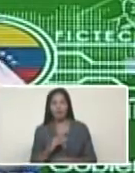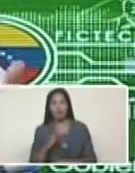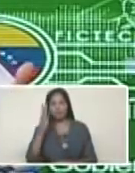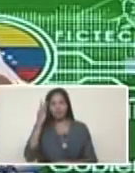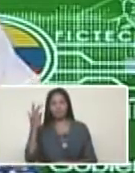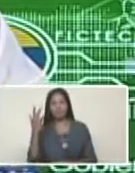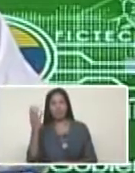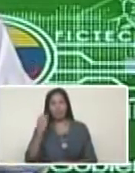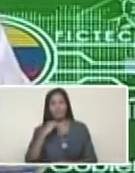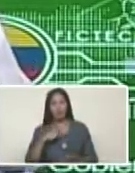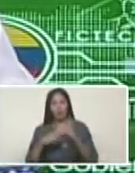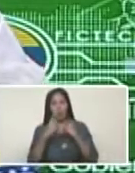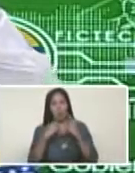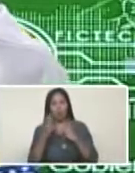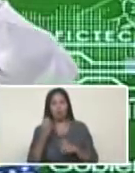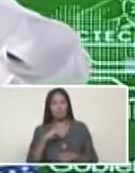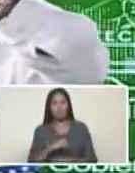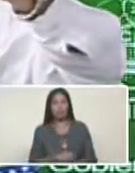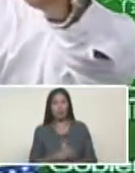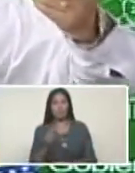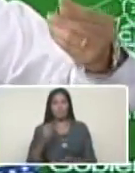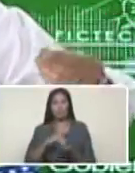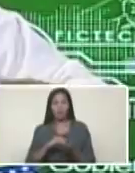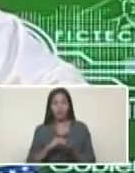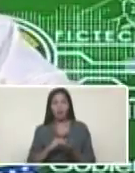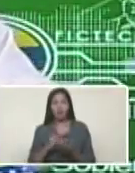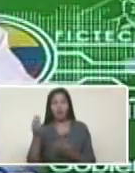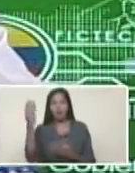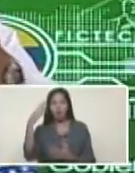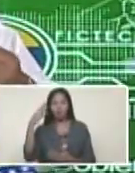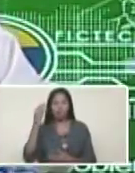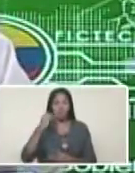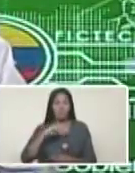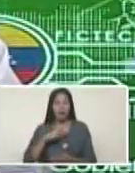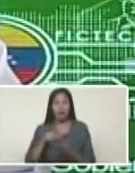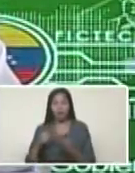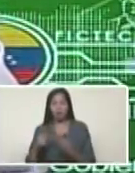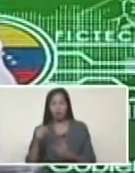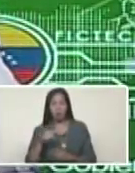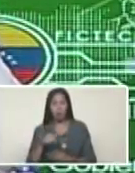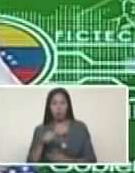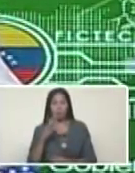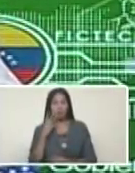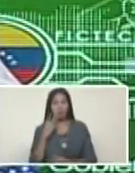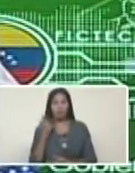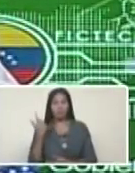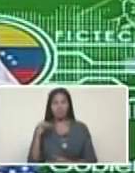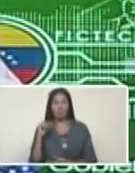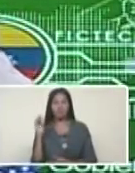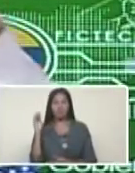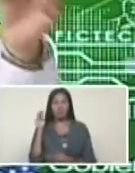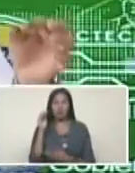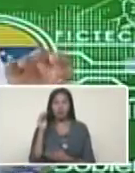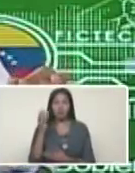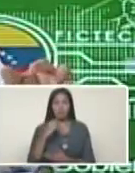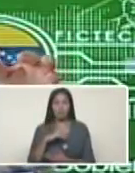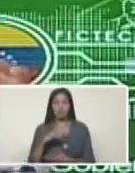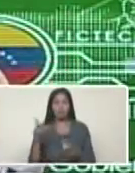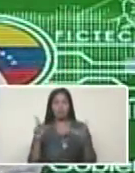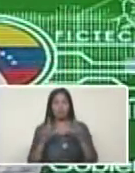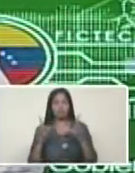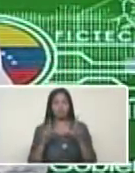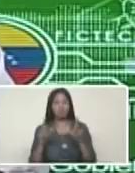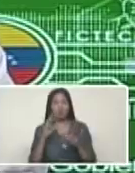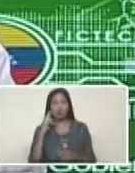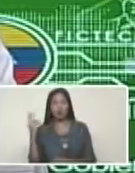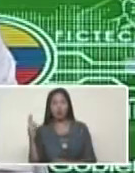con colorido, ponerle luces a las cosas. Hoy por hoy tenemos, más allá de la televisión y la radio, las redes sociales.